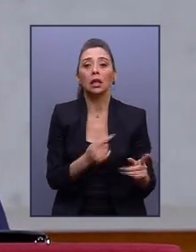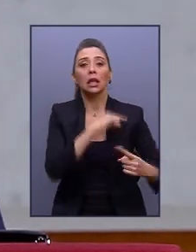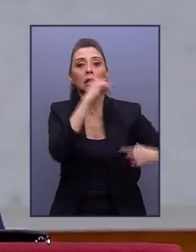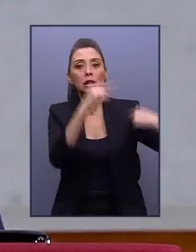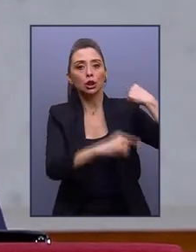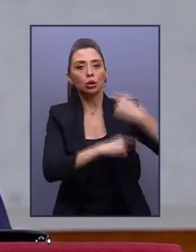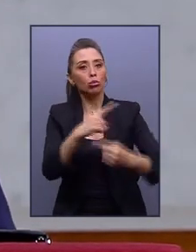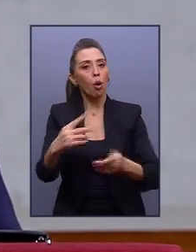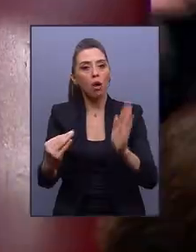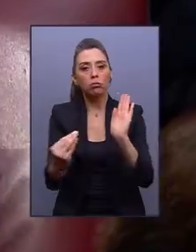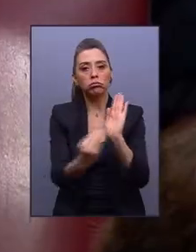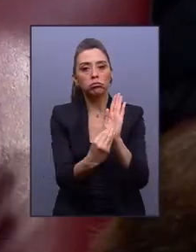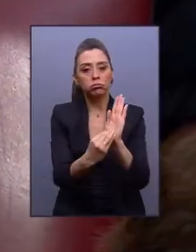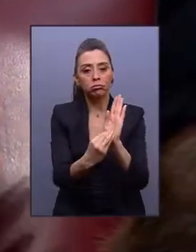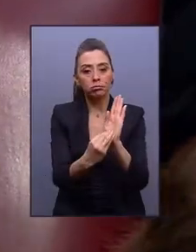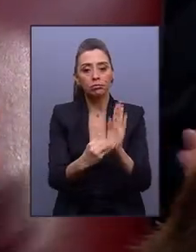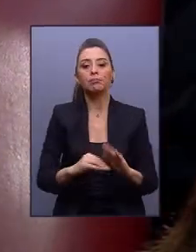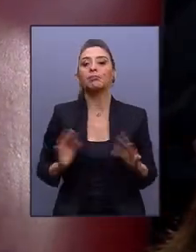histórico